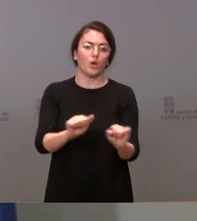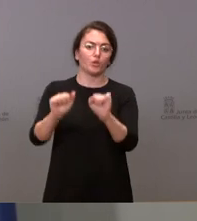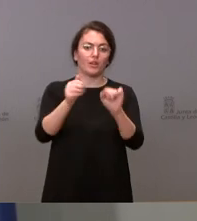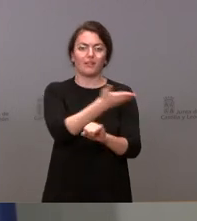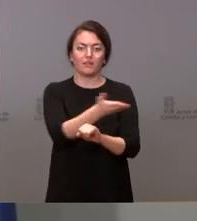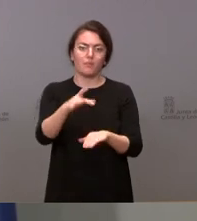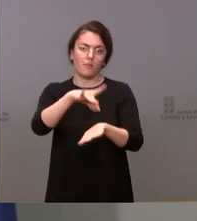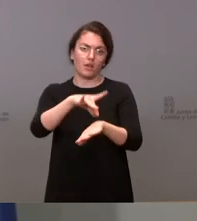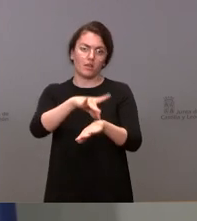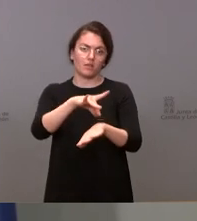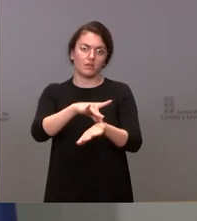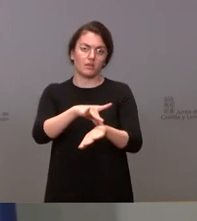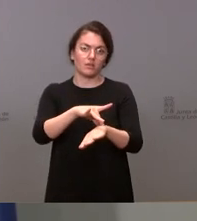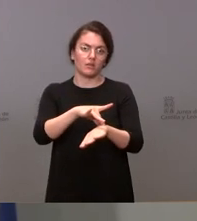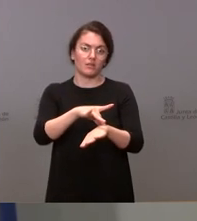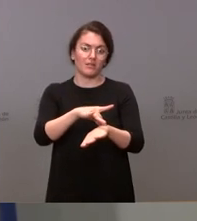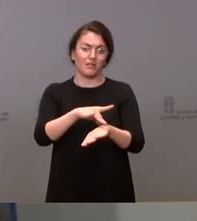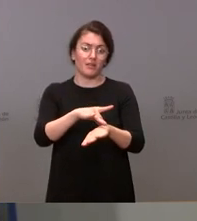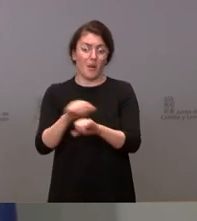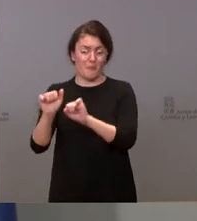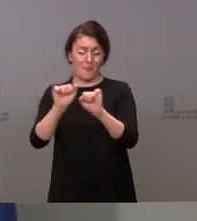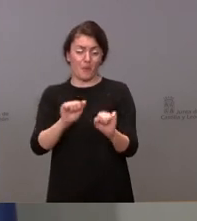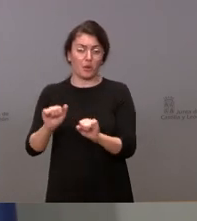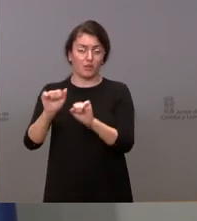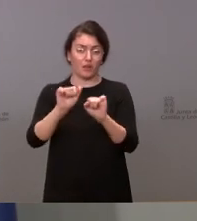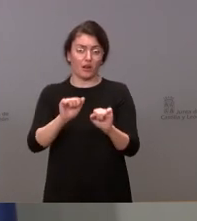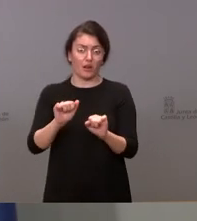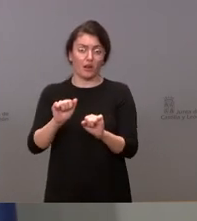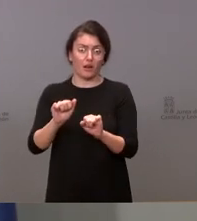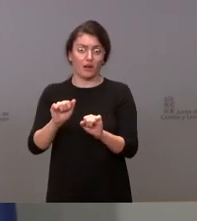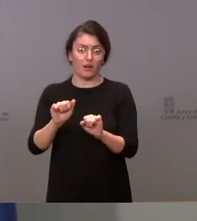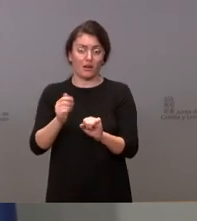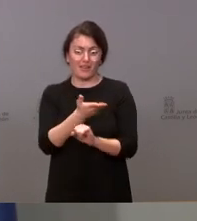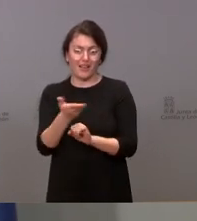pacientes, no a proteger a los